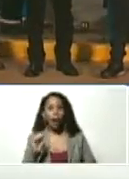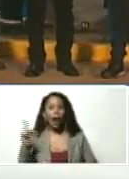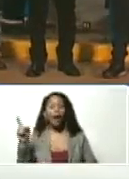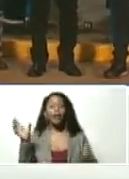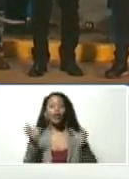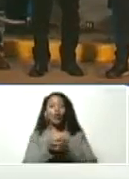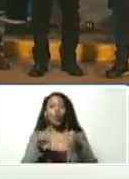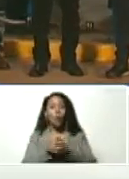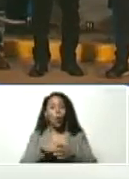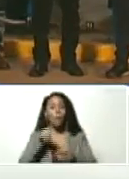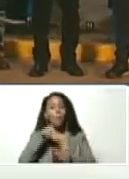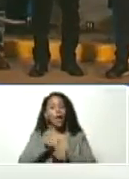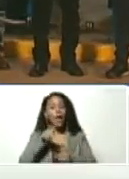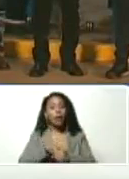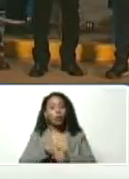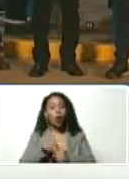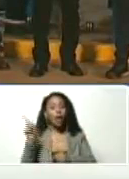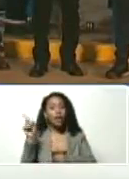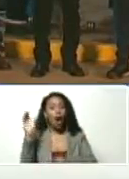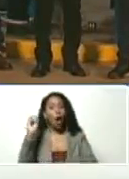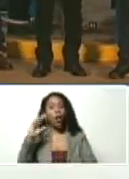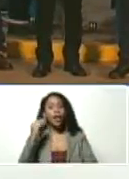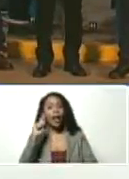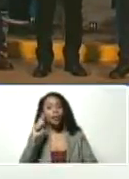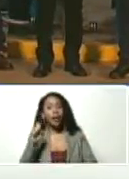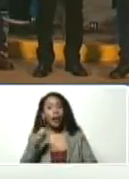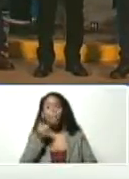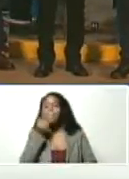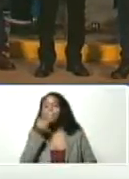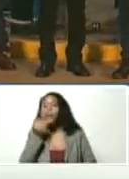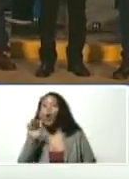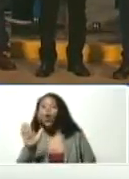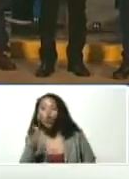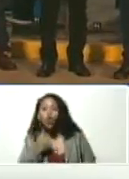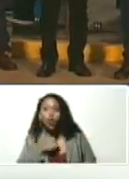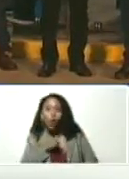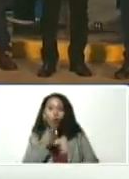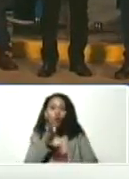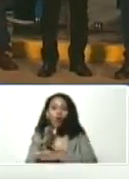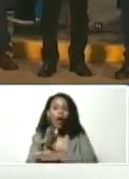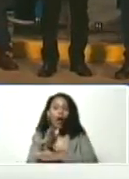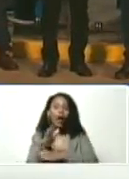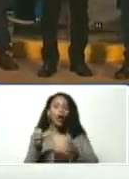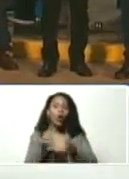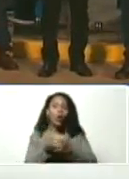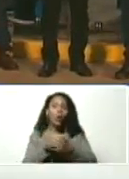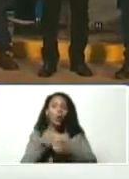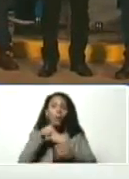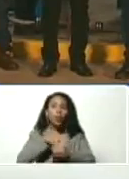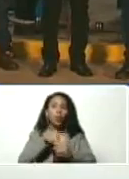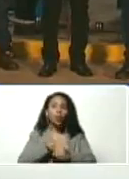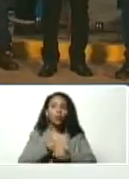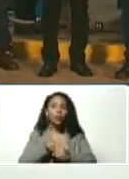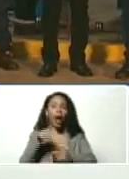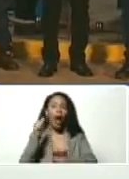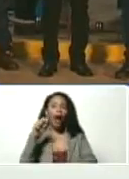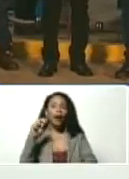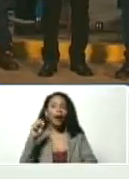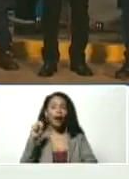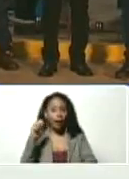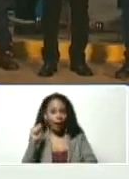de Oriente, y pronto, muy pronto estaré en el complejo petroquímico Ana María Campos, muy